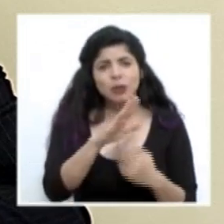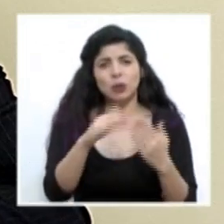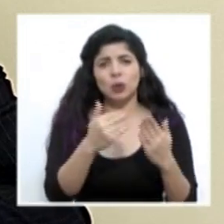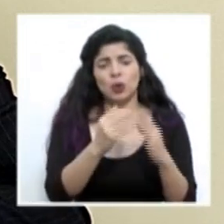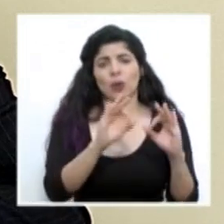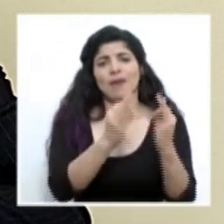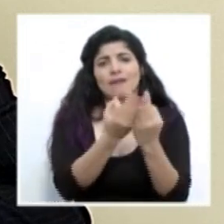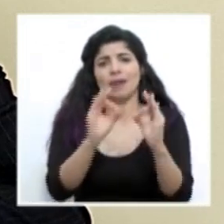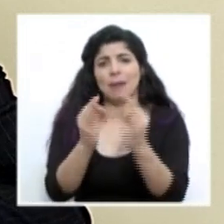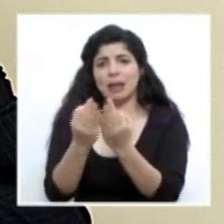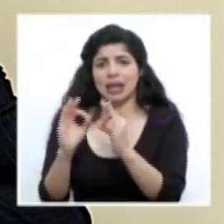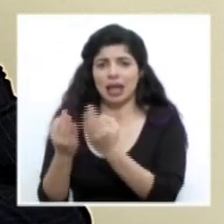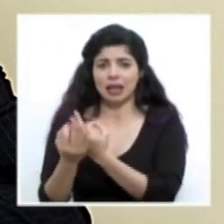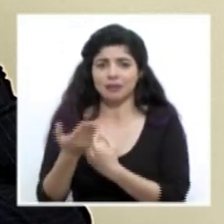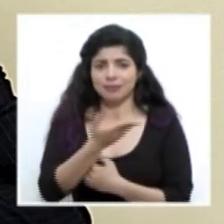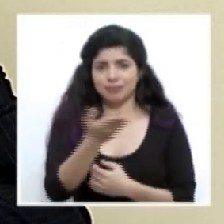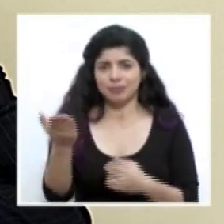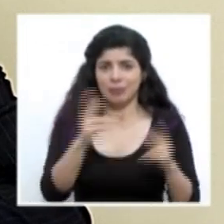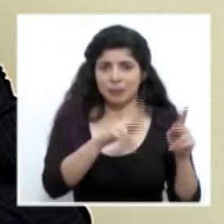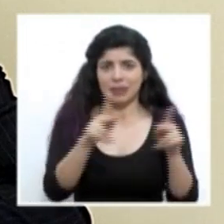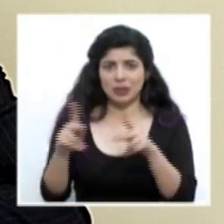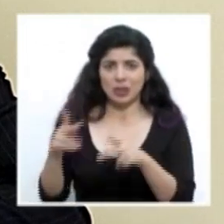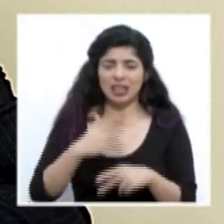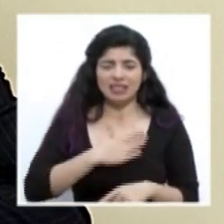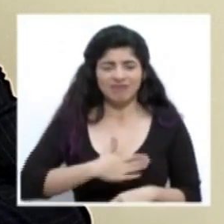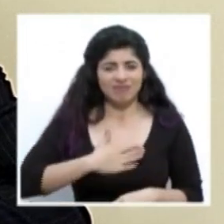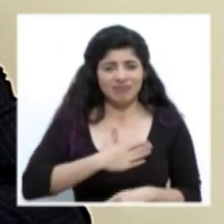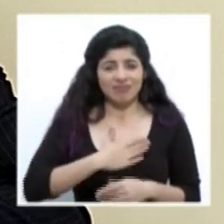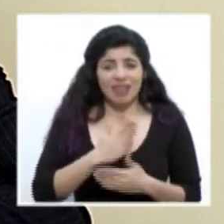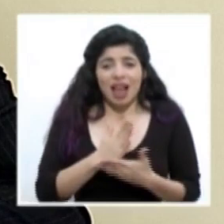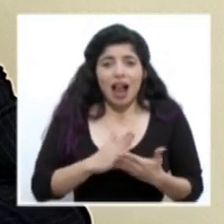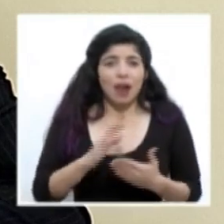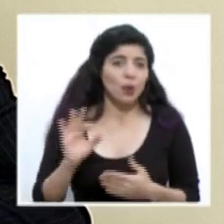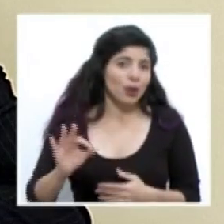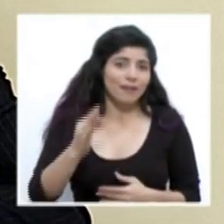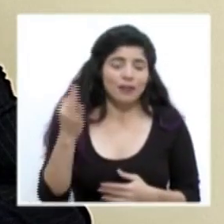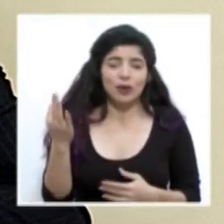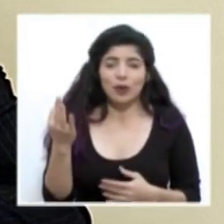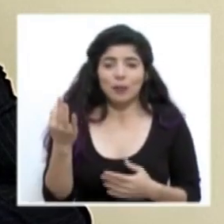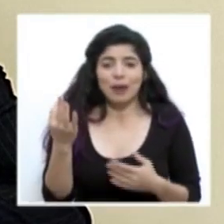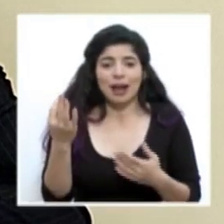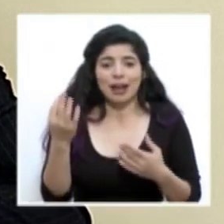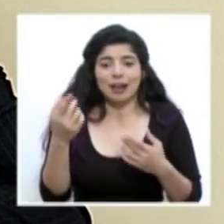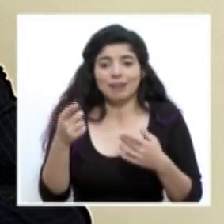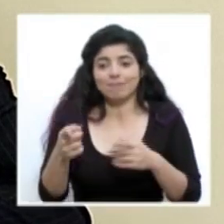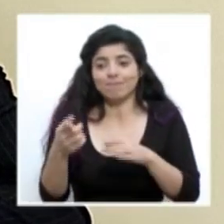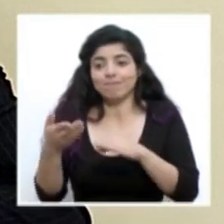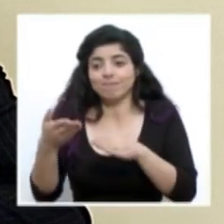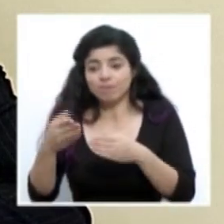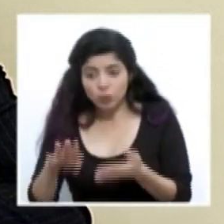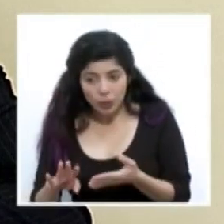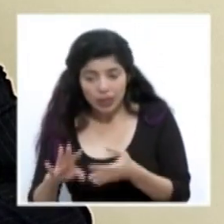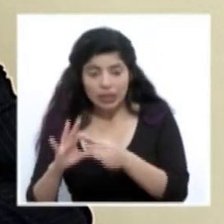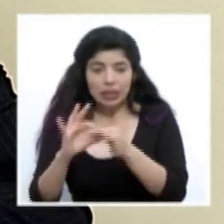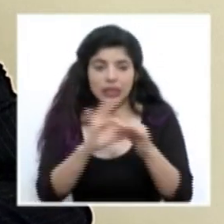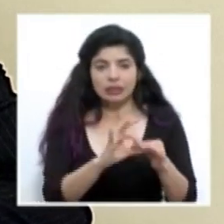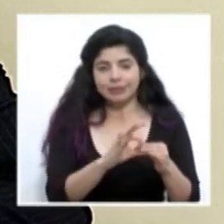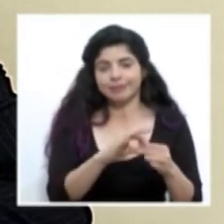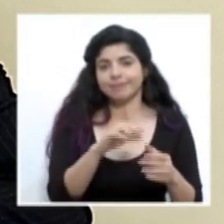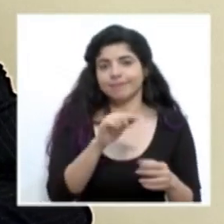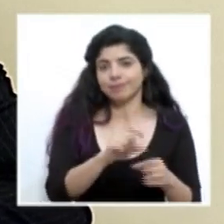los familiares de estas personas que lamentablemente de alguna u otra forma se ha relacionado su fallecimiento